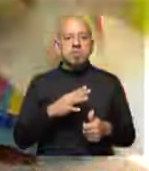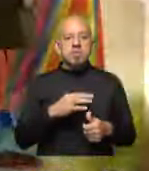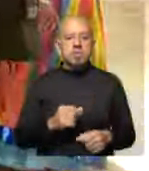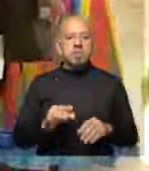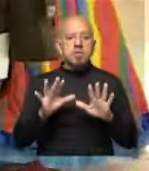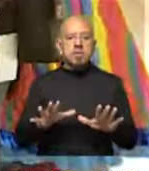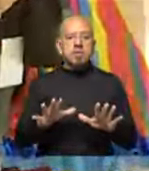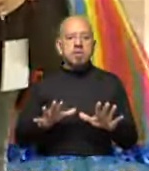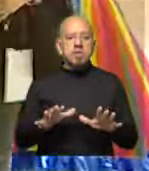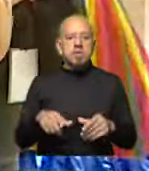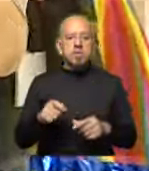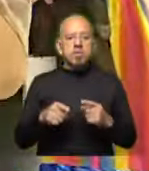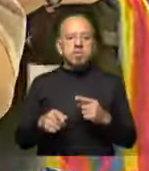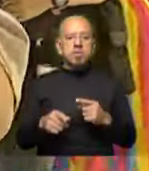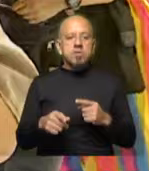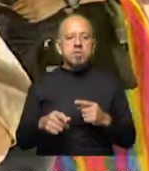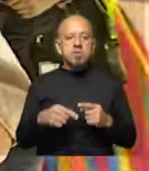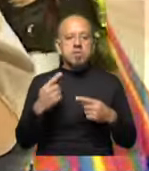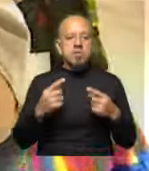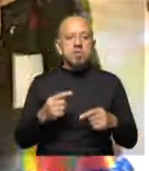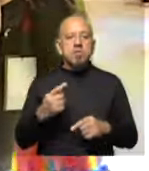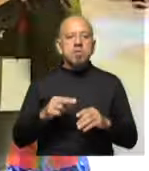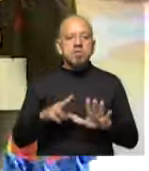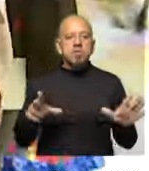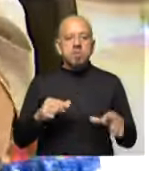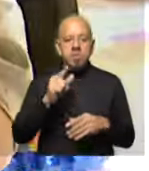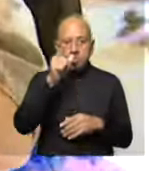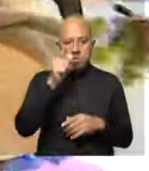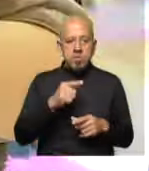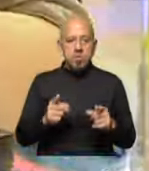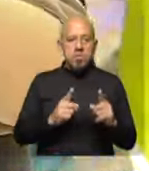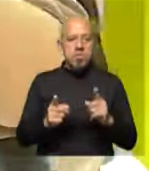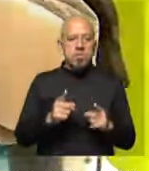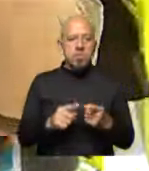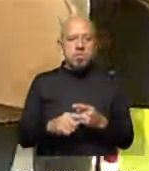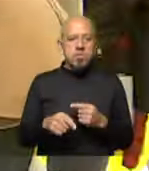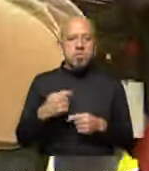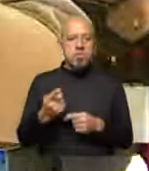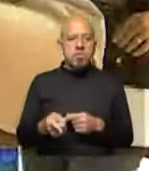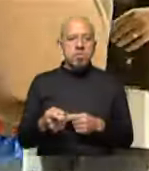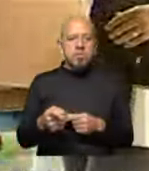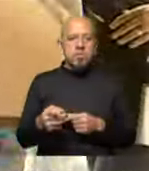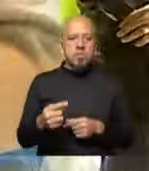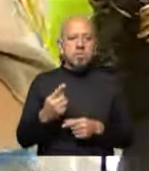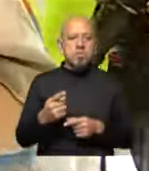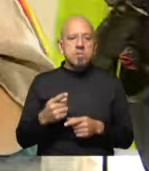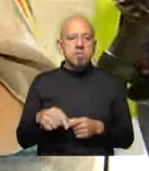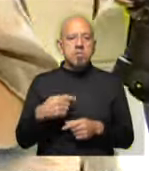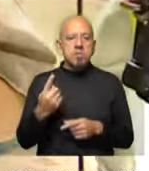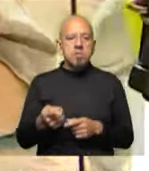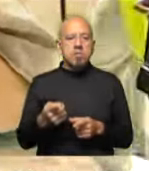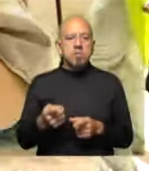calificando que están dispersos por todo 18 de julio algunos están acá al final otros están al principio y otros en el